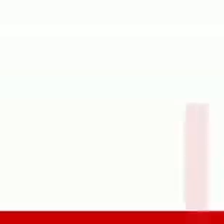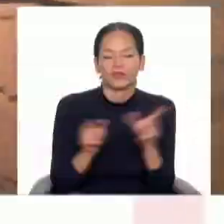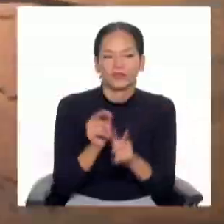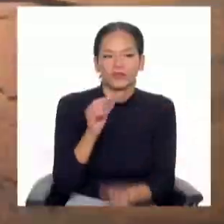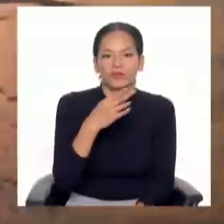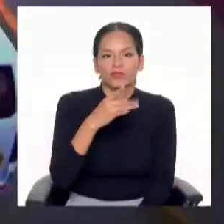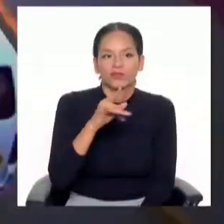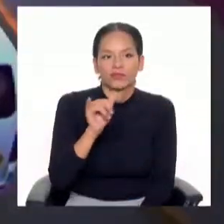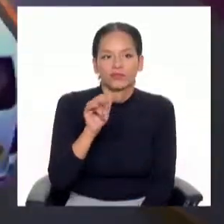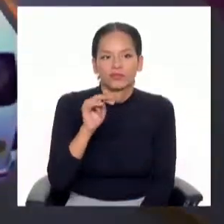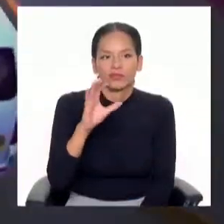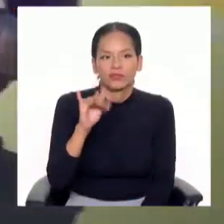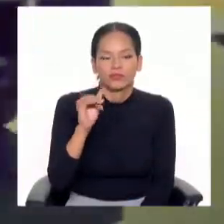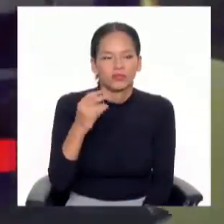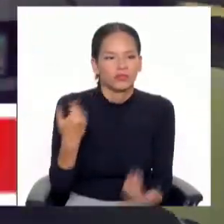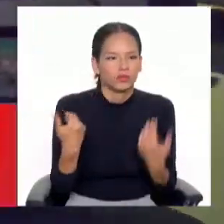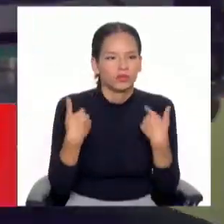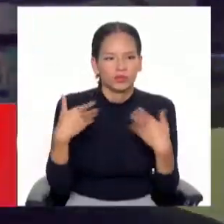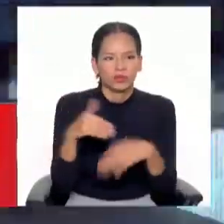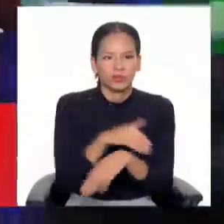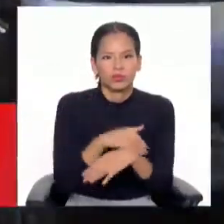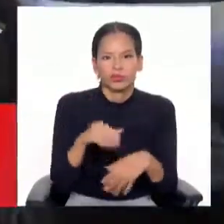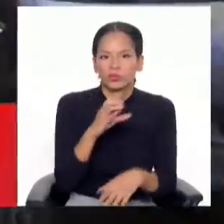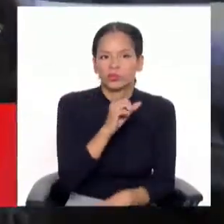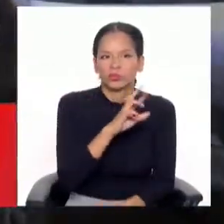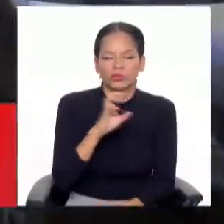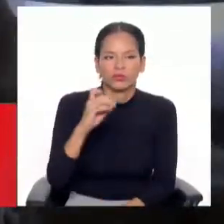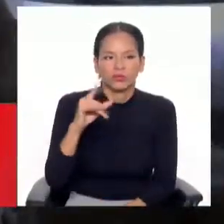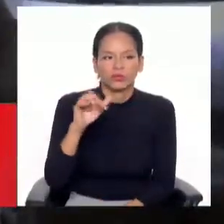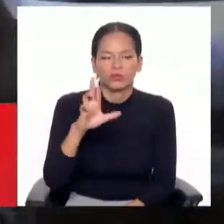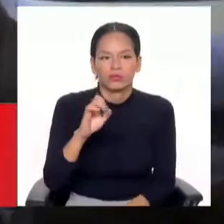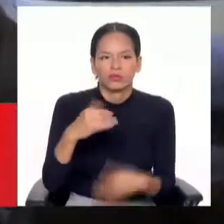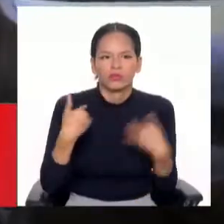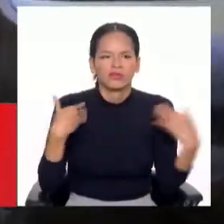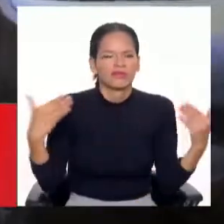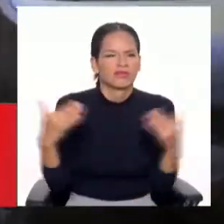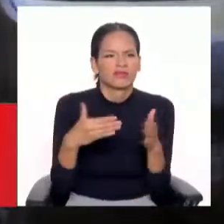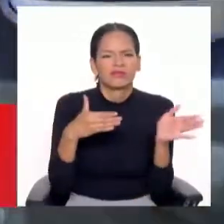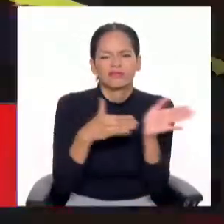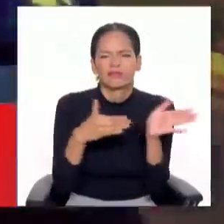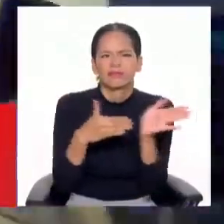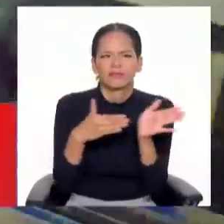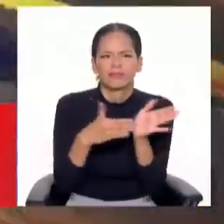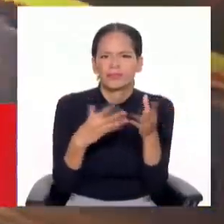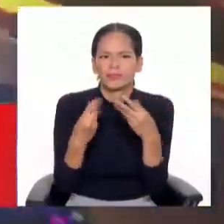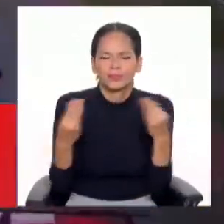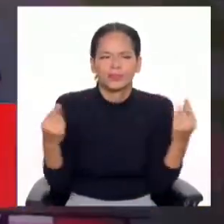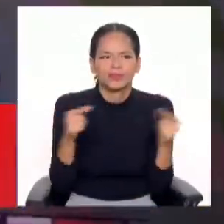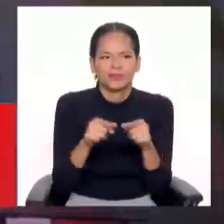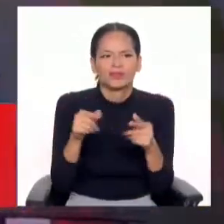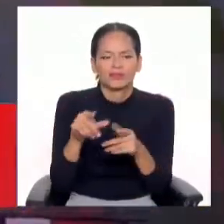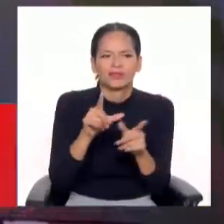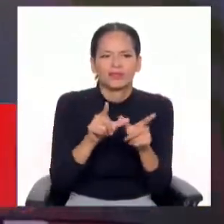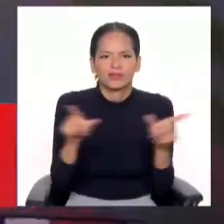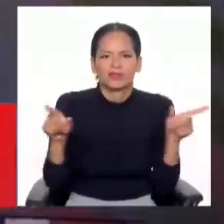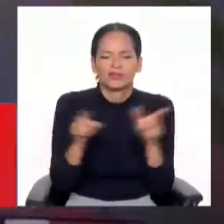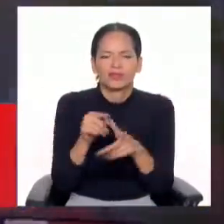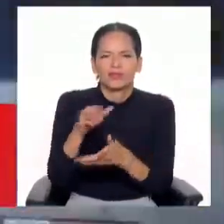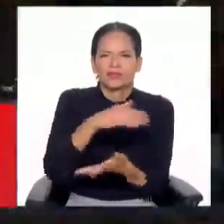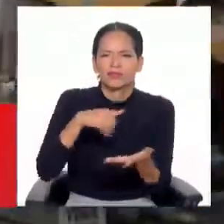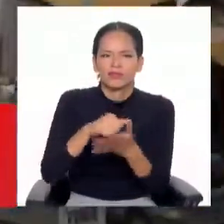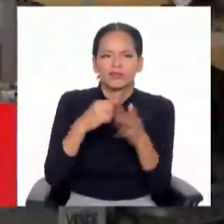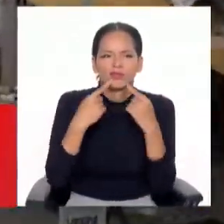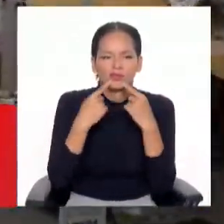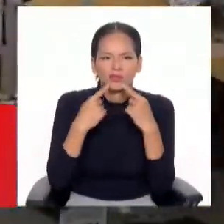cuenta con corredores viales ni vías de evitamiento que permitan descongestionar el tránsito vehicular en el Centro Histórico